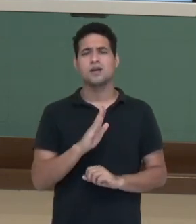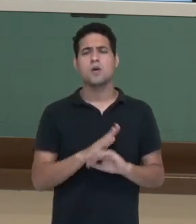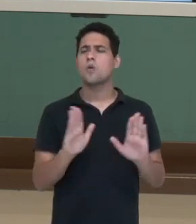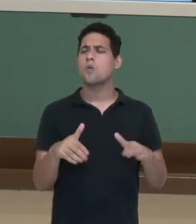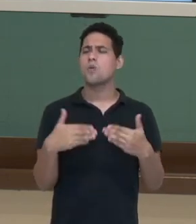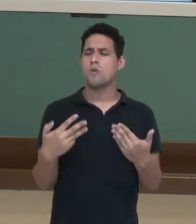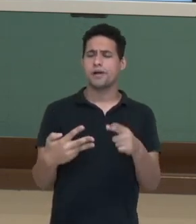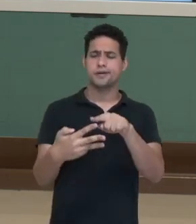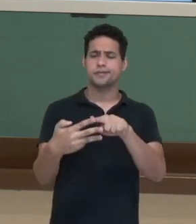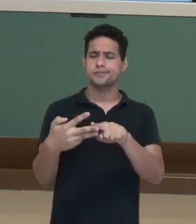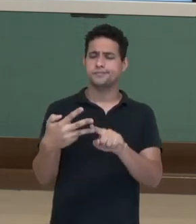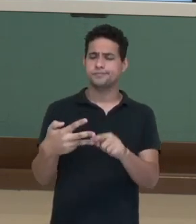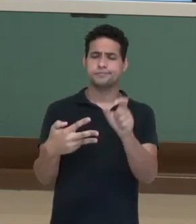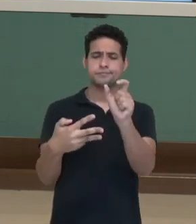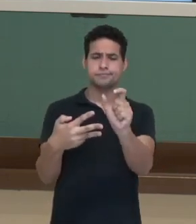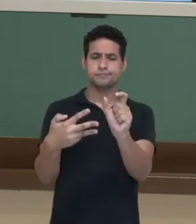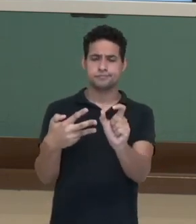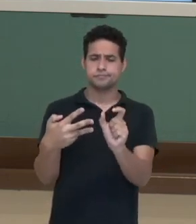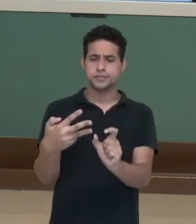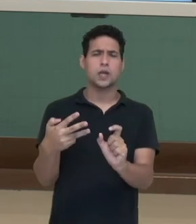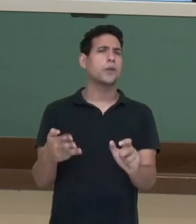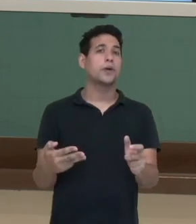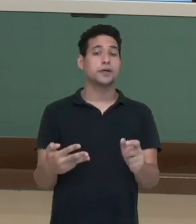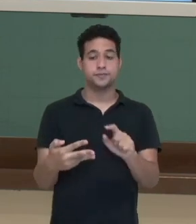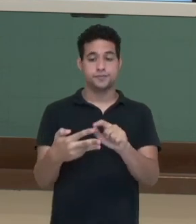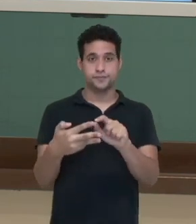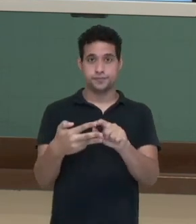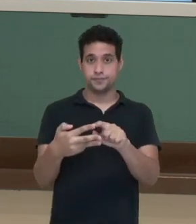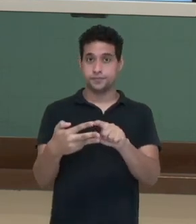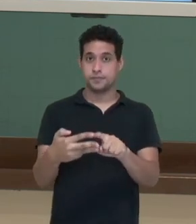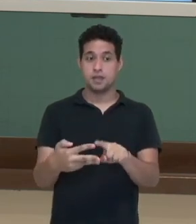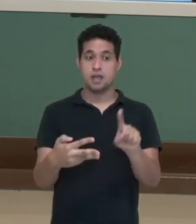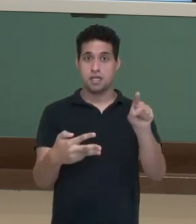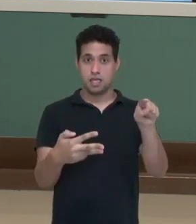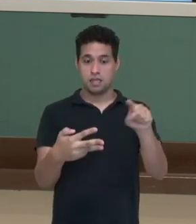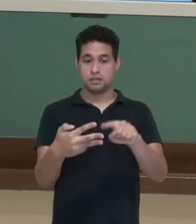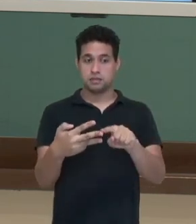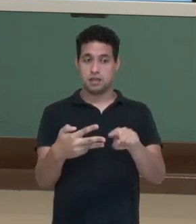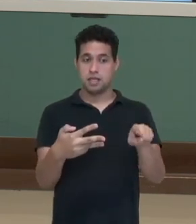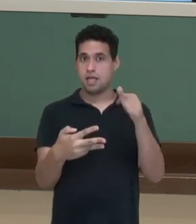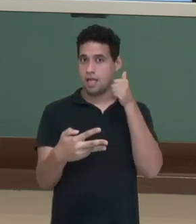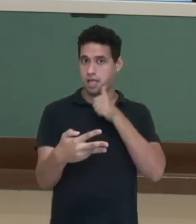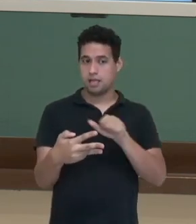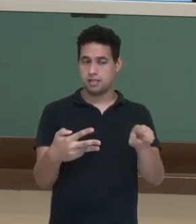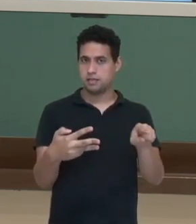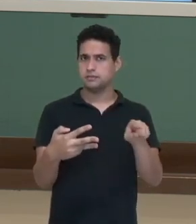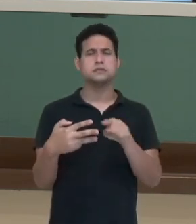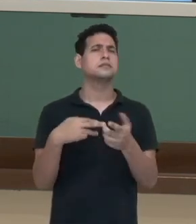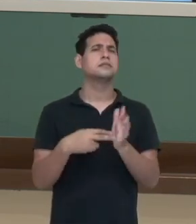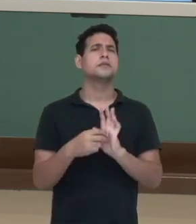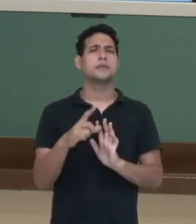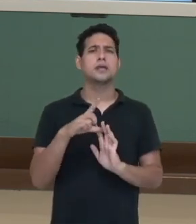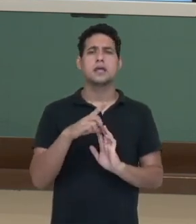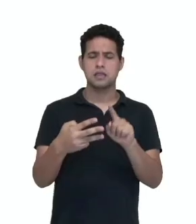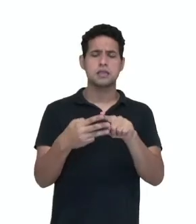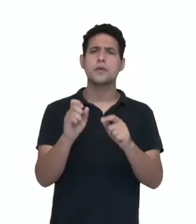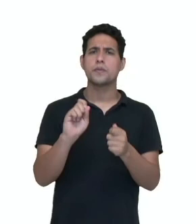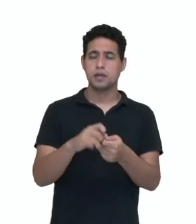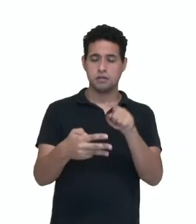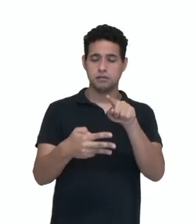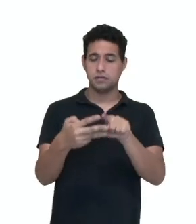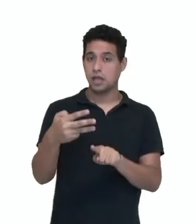las terceras personas del singular? Él y ella. Presente de